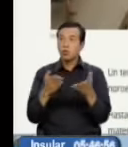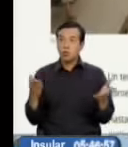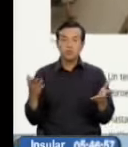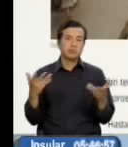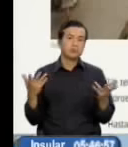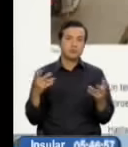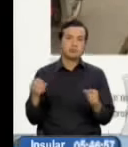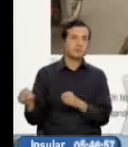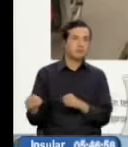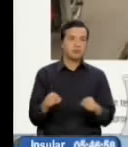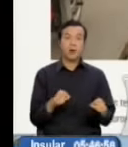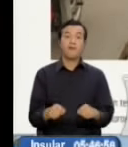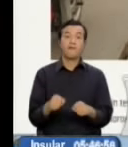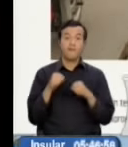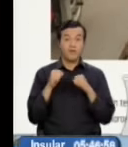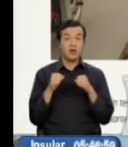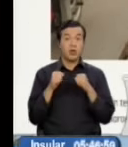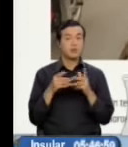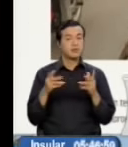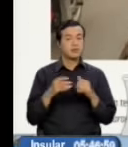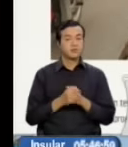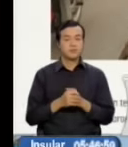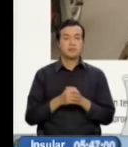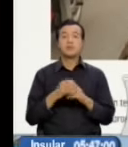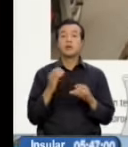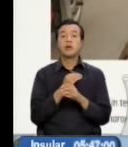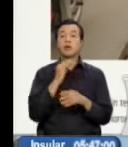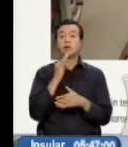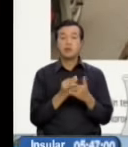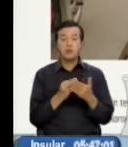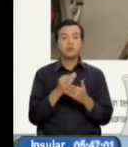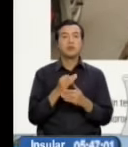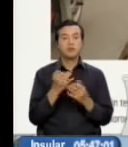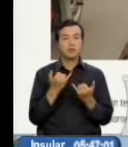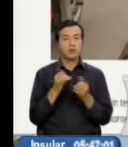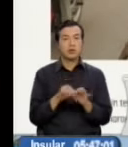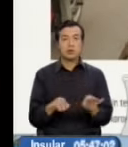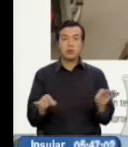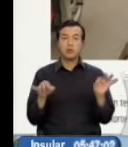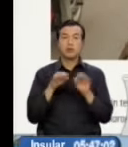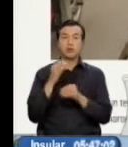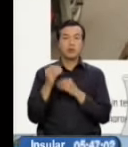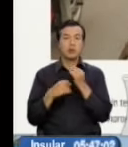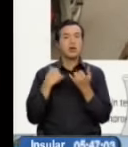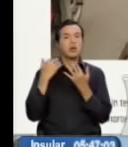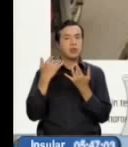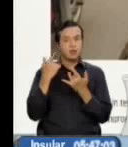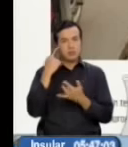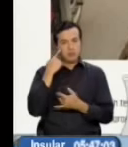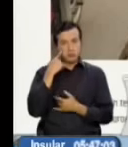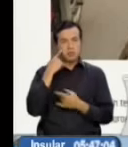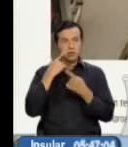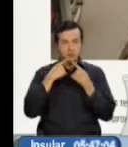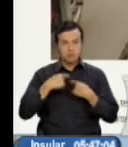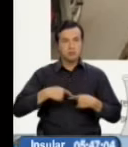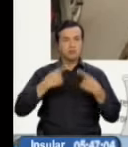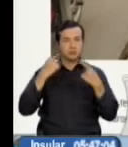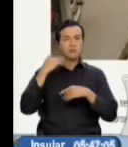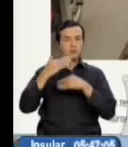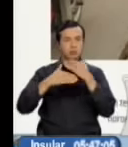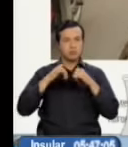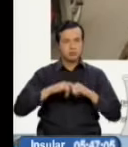trata de un movimiento extremadamente fuerte, pero no se ha contabilizado y lo prudente en estos casos es esperar la voz oficial. Veremos en